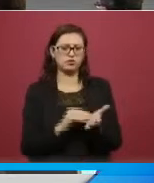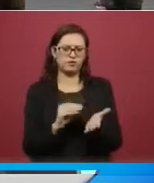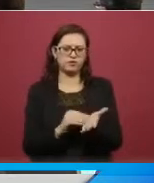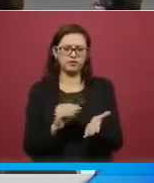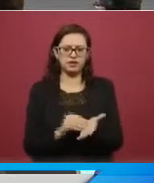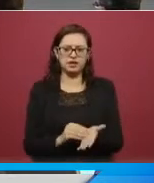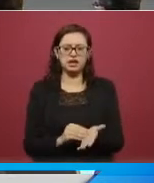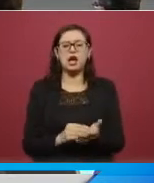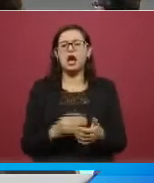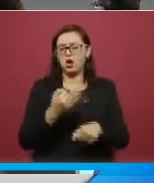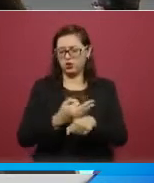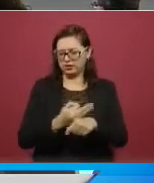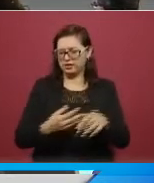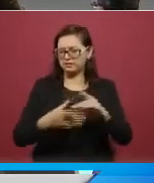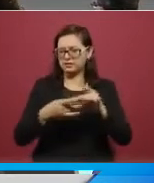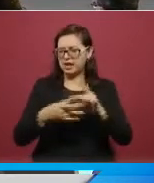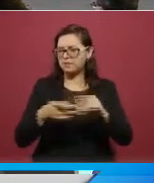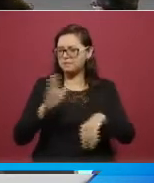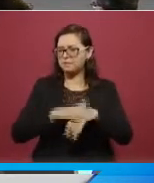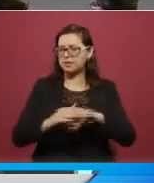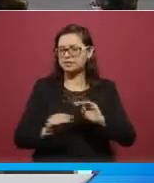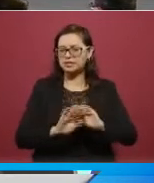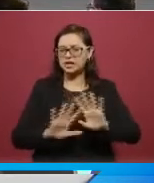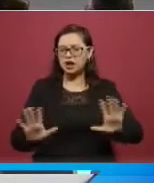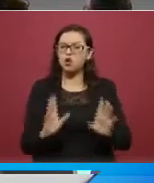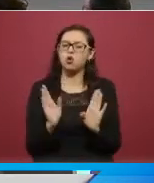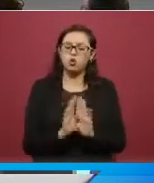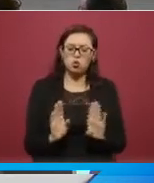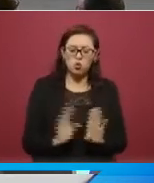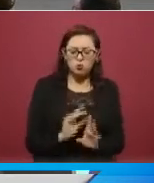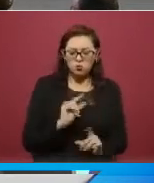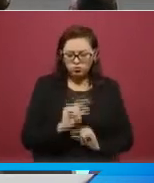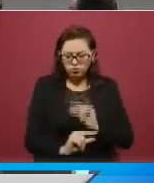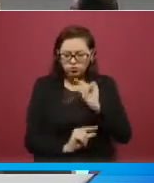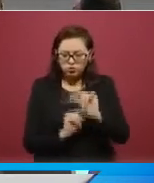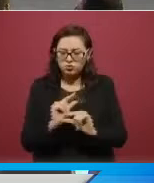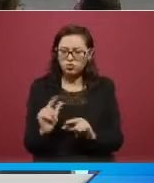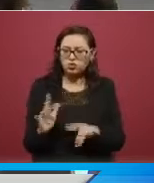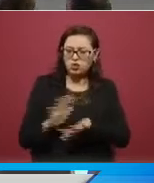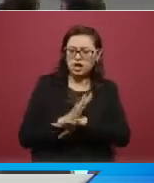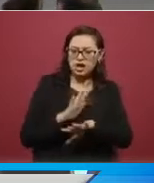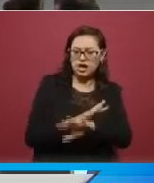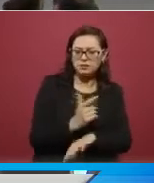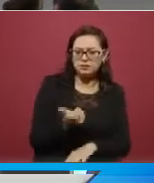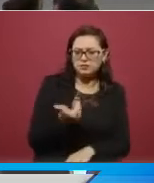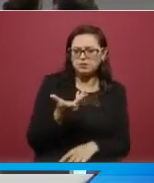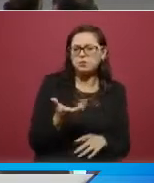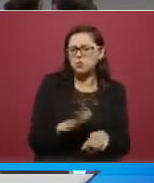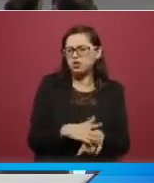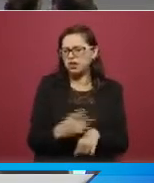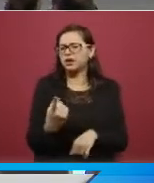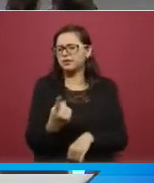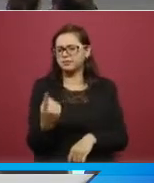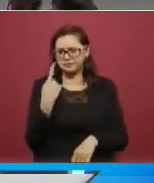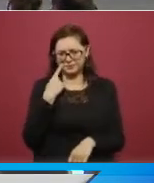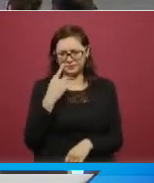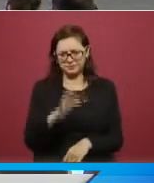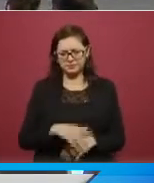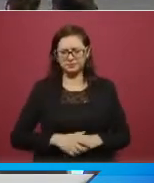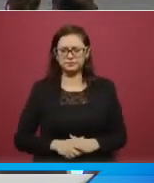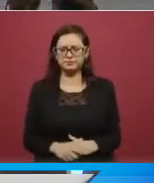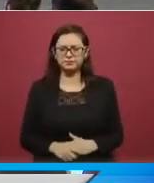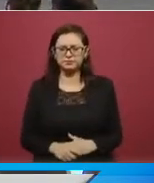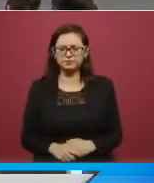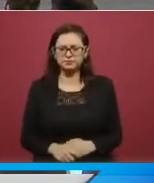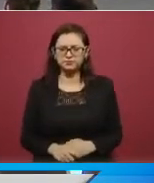con responsabilidad y no existan más abusos. Se ha tomado la decisión como primer llamado el apoyo a los concesionarios para que revisen sus márgenes